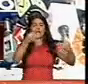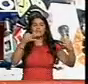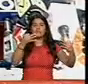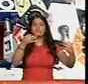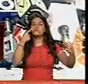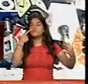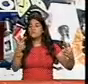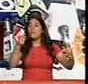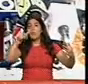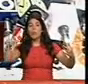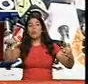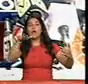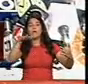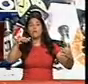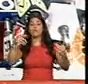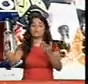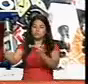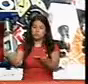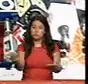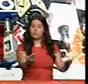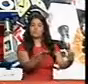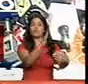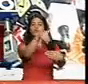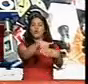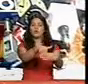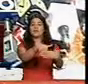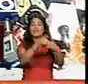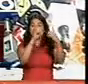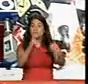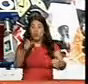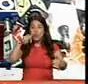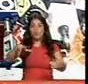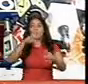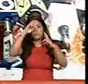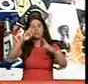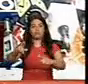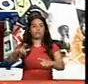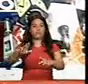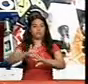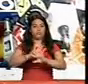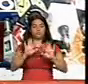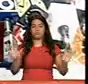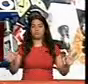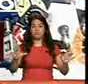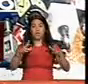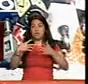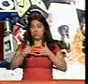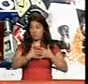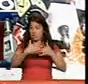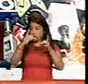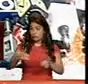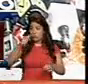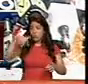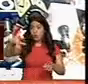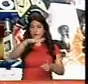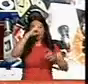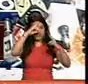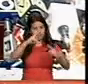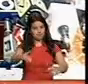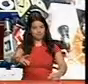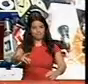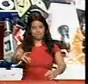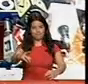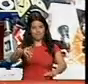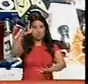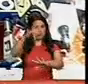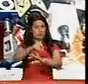pueblo salga a expresar su voluntad y que la voluntad del pueblo sea Sagrada